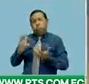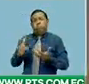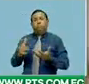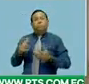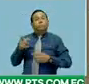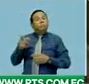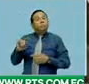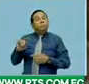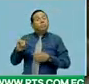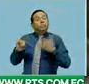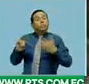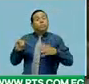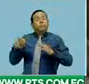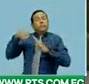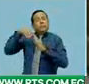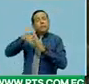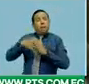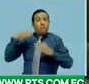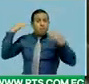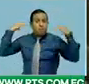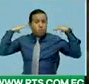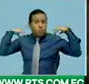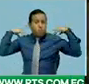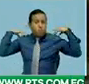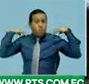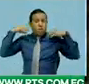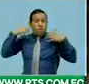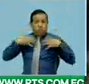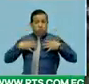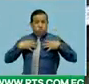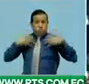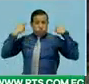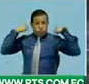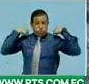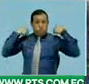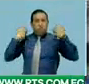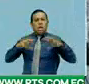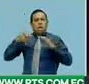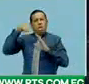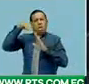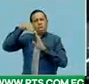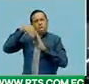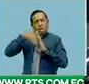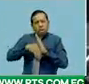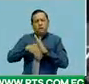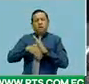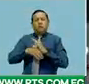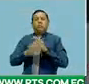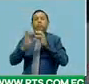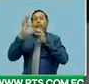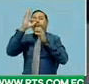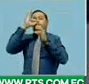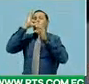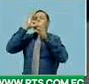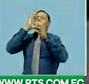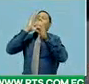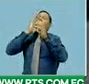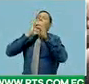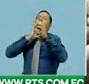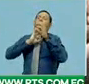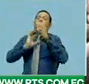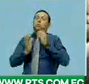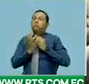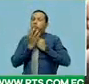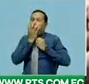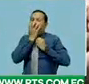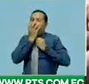del 70% de sus pulmones afectados debido al COVID-19. Está intubado y en coma inducido desde la noche del jueves. En